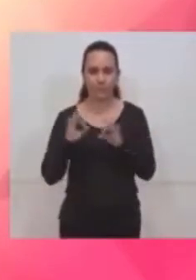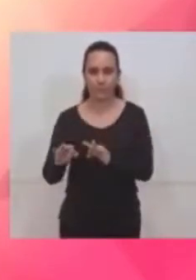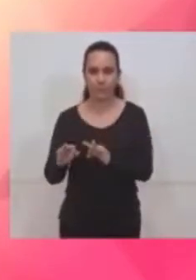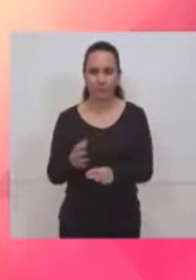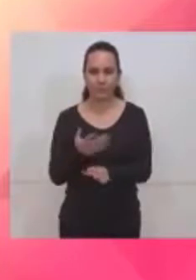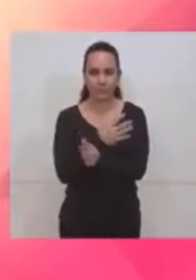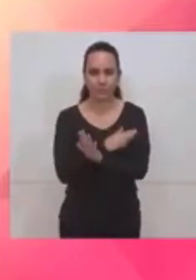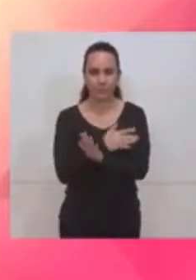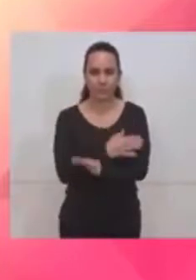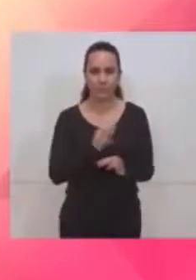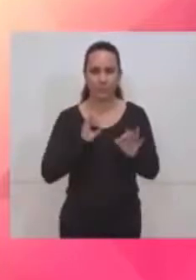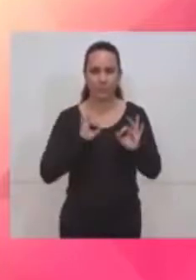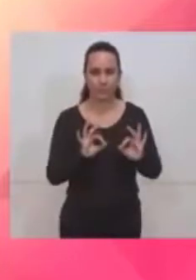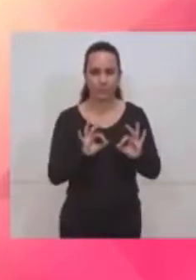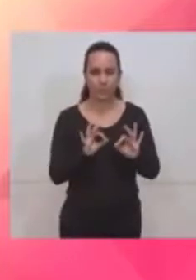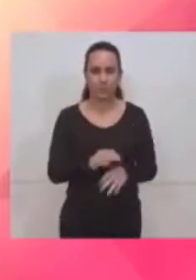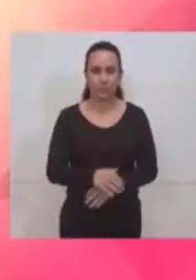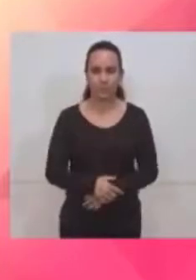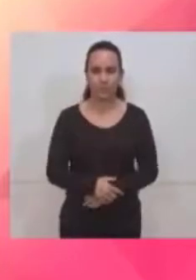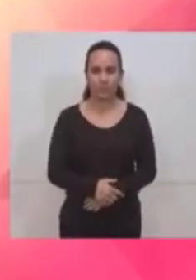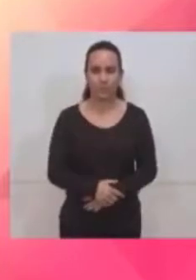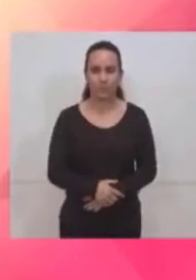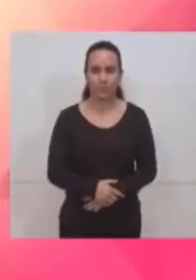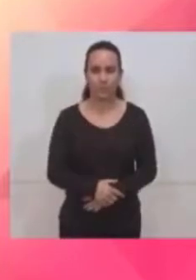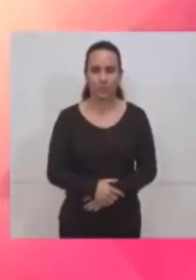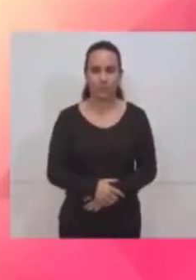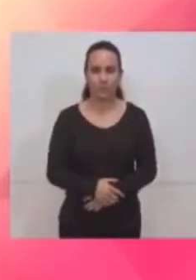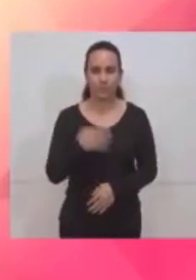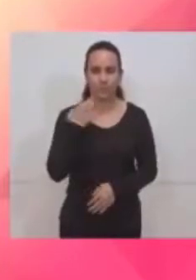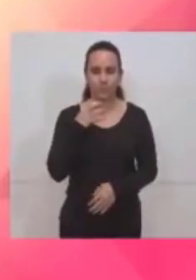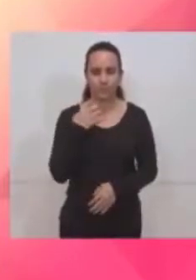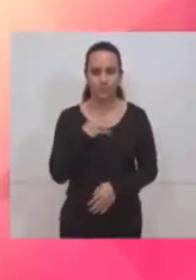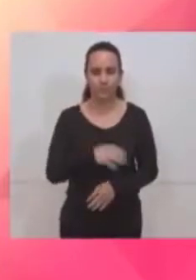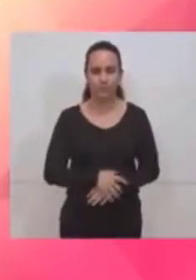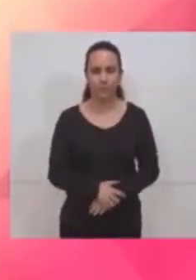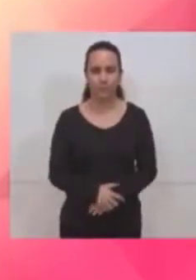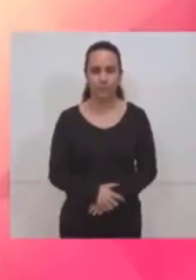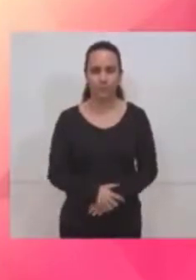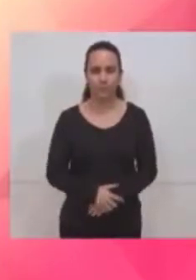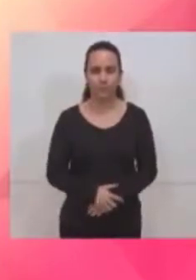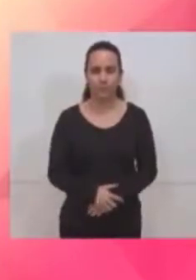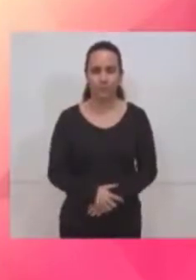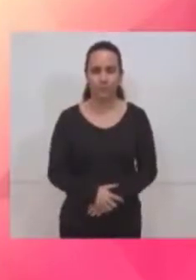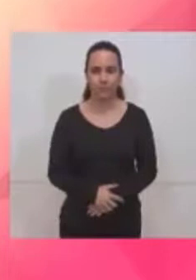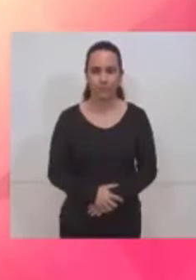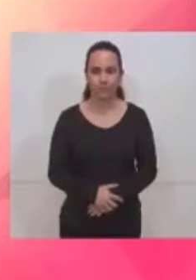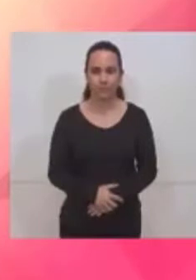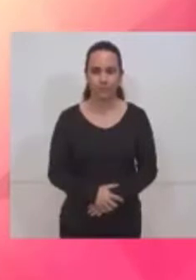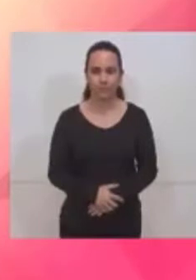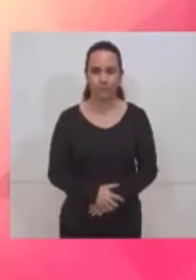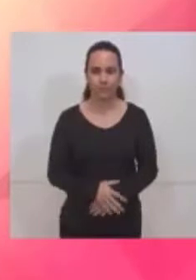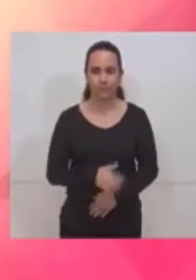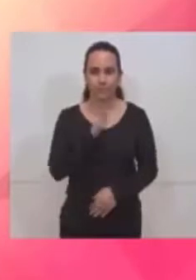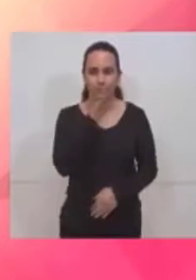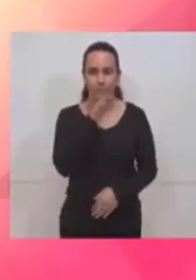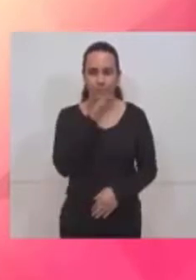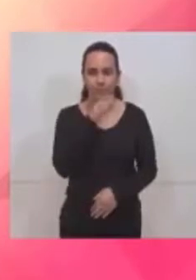del año pasado y echarnos una risa. O sea que ahora vamos a buscar en Google Kahoot